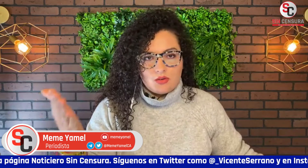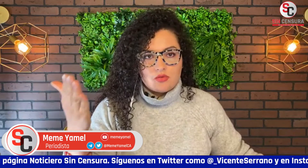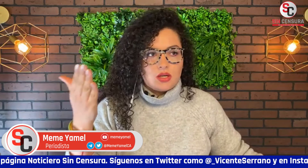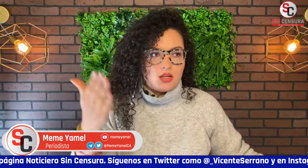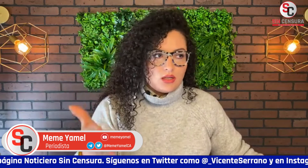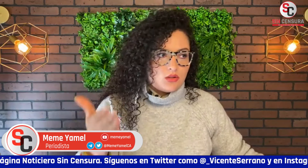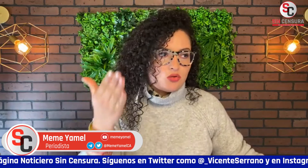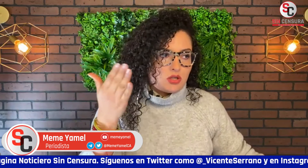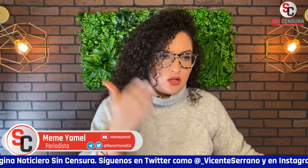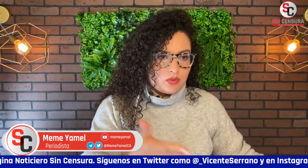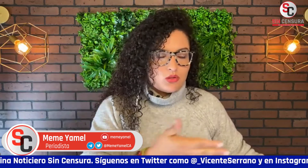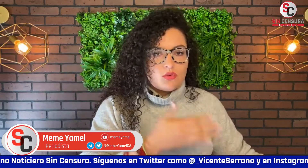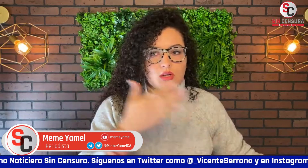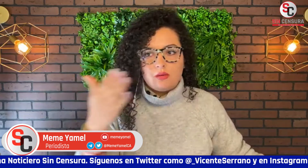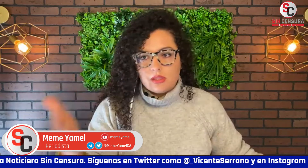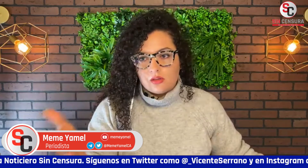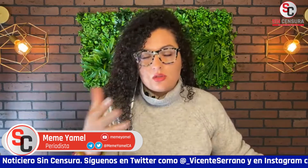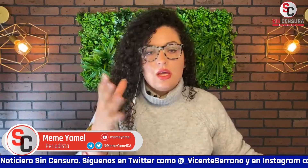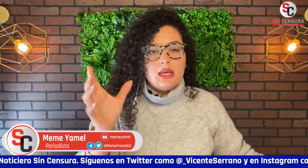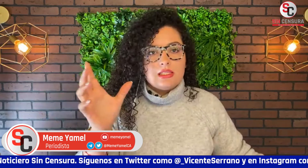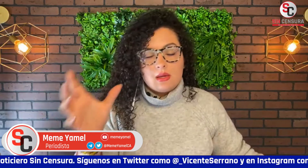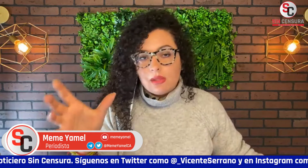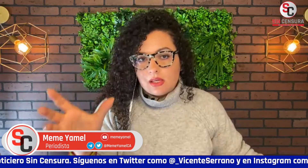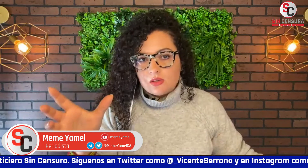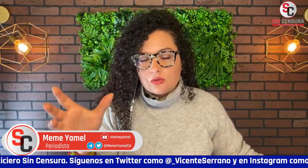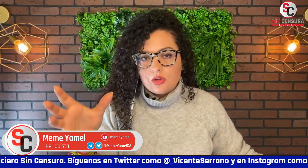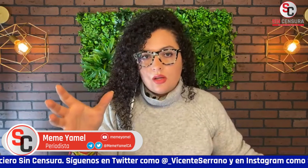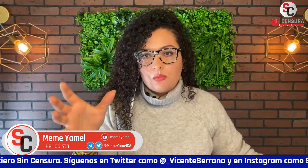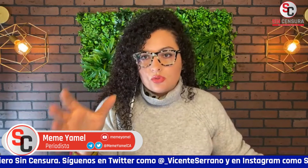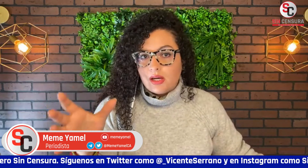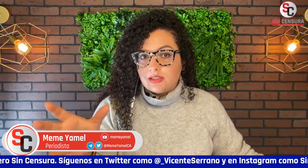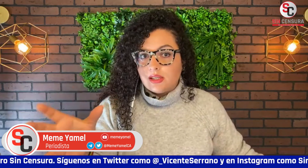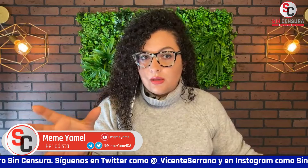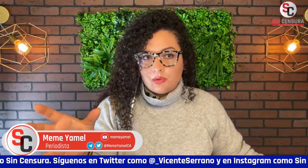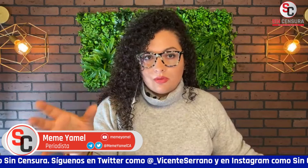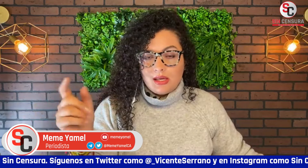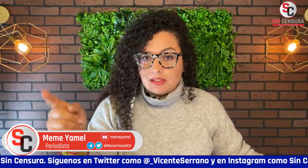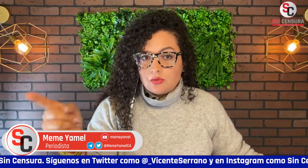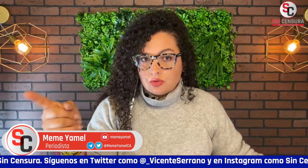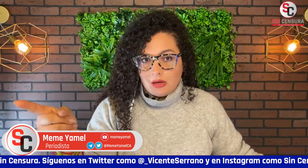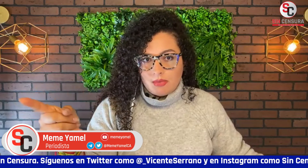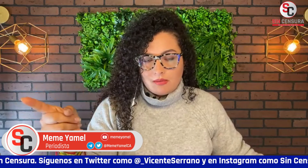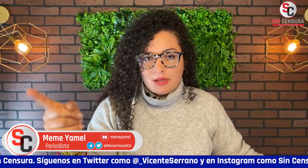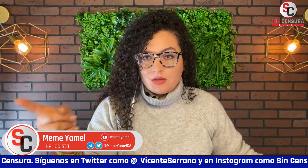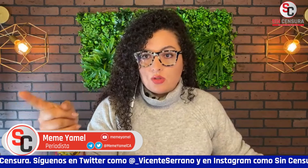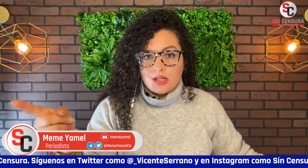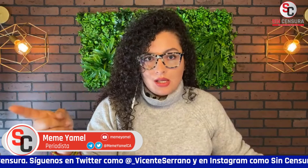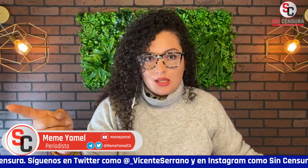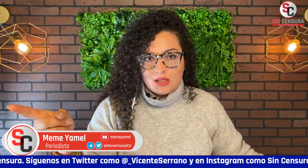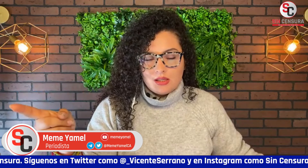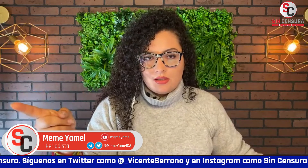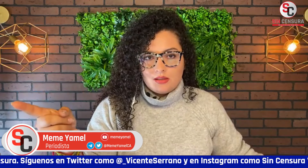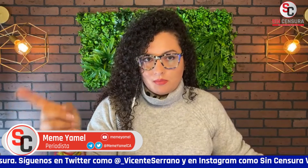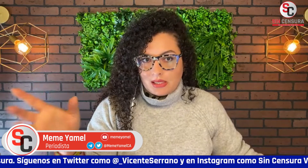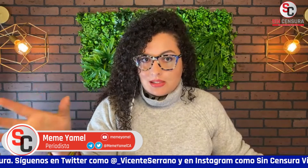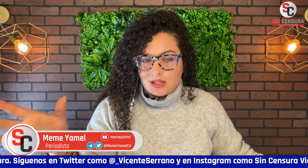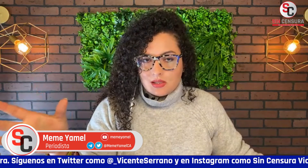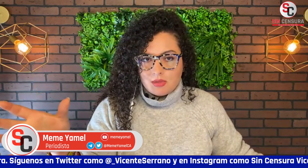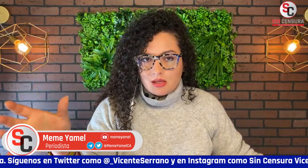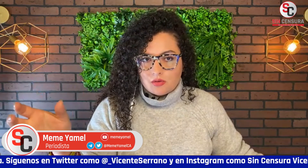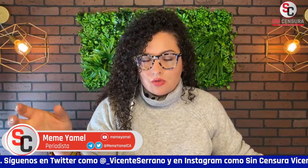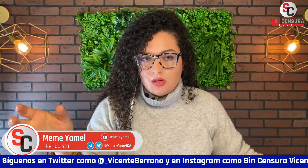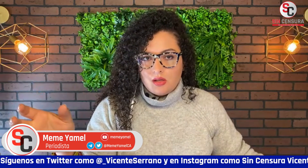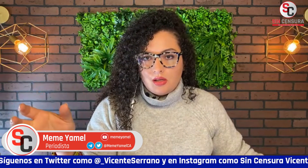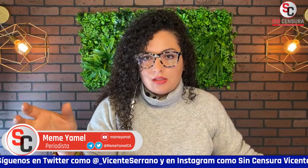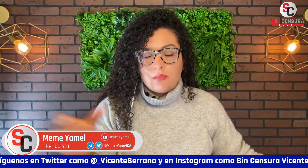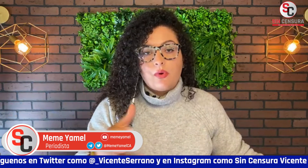dirige Canal 11, Canal 14, Canal 21, Canal 22, es chamba de ellos buscar este equilibrio. Esa es su chamba, para eso están ahí, esa es la